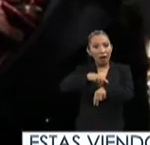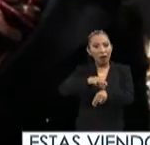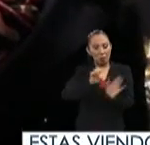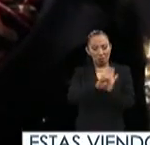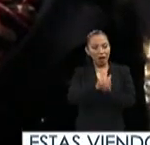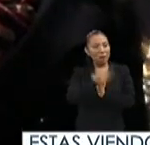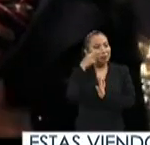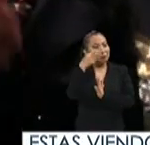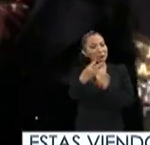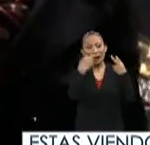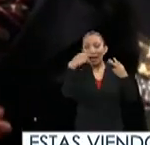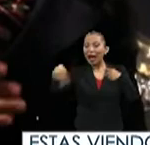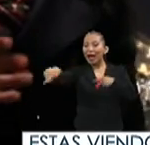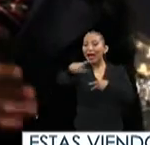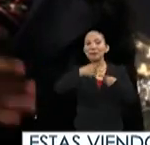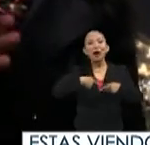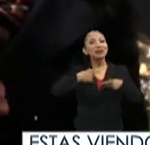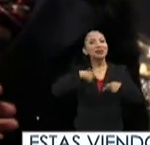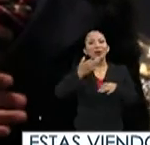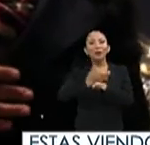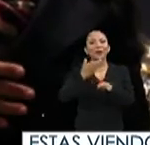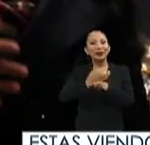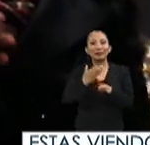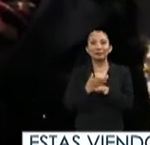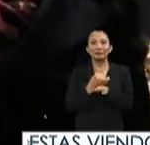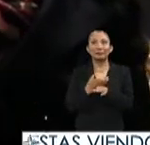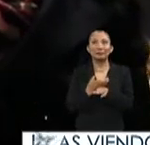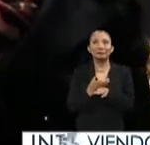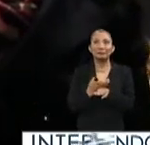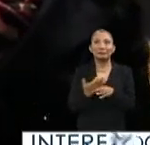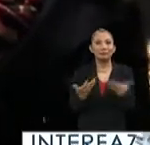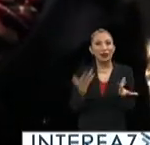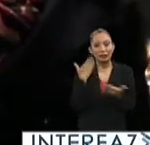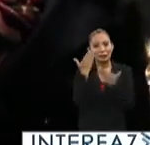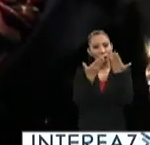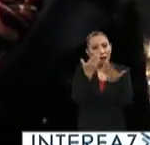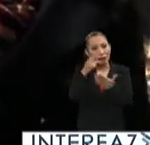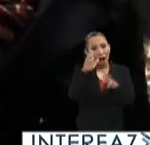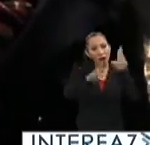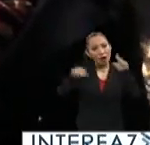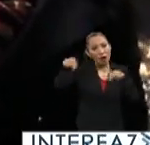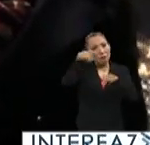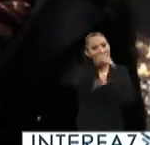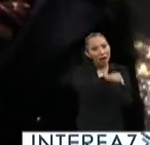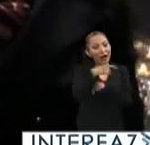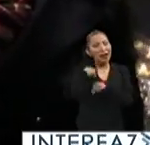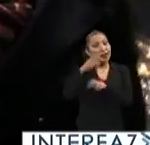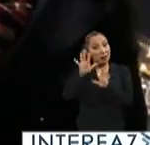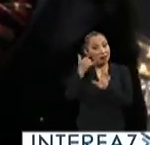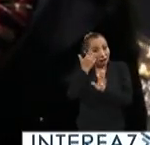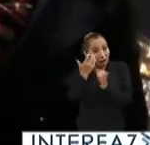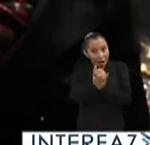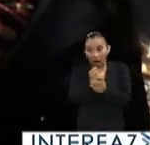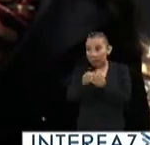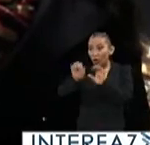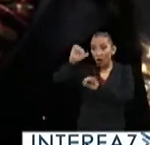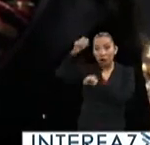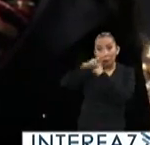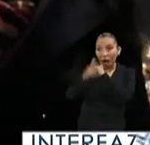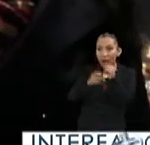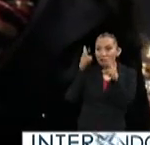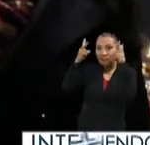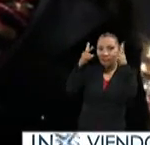como ejemplo para todas esas personas que están ahorita estudiando en las normales y que si tienen ganas de salir al